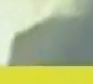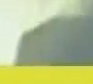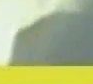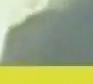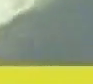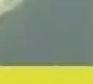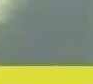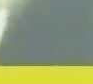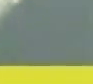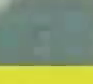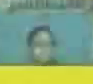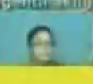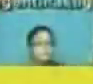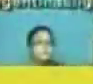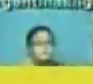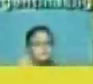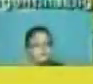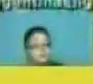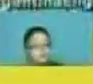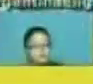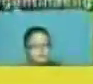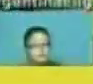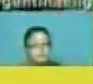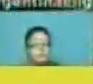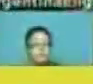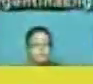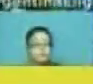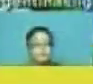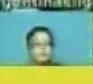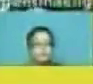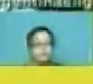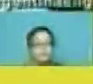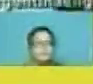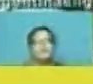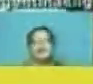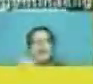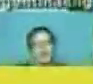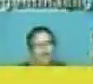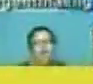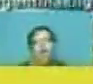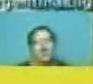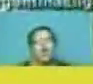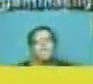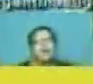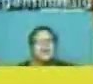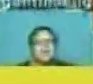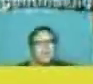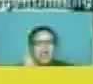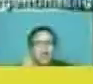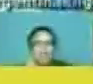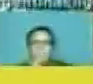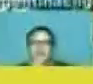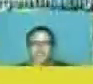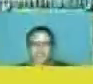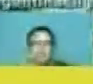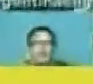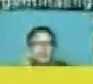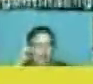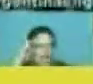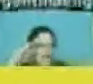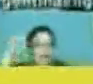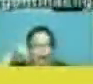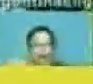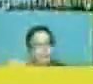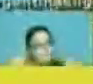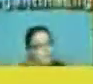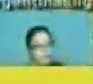el. Ahí está, le preguntan por las medialunas. Ahí está, Daniel. Esta es tu oportunidad, Daniel, Las preguntas de